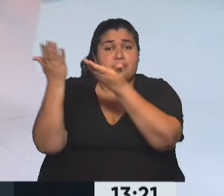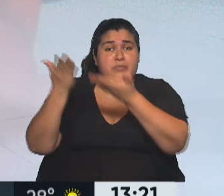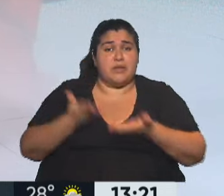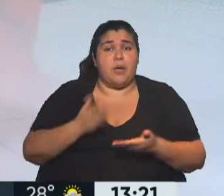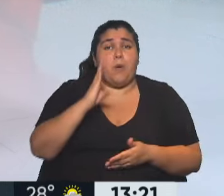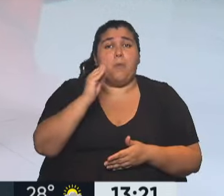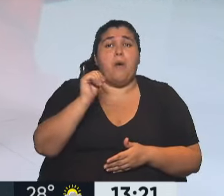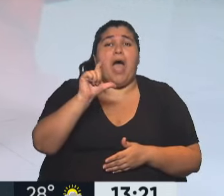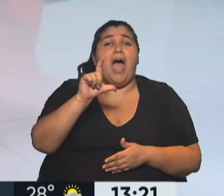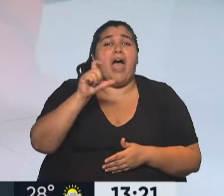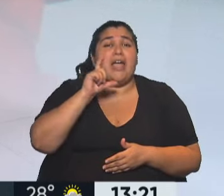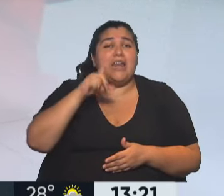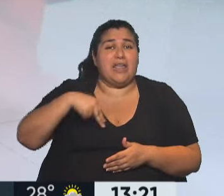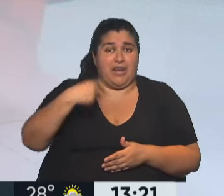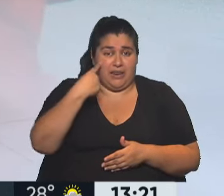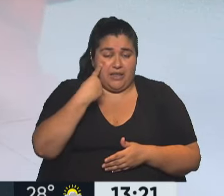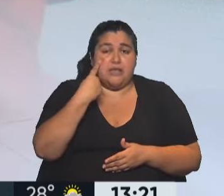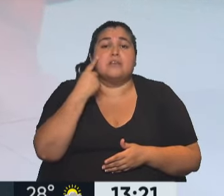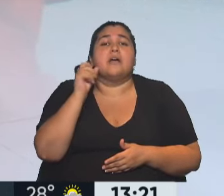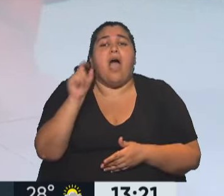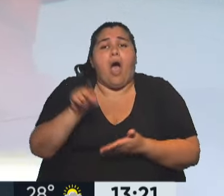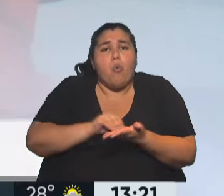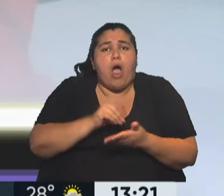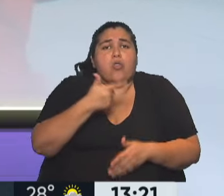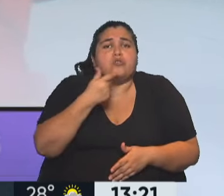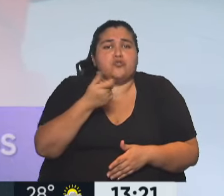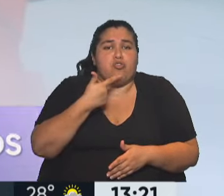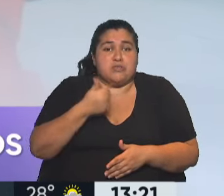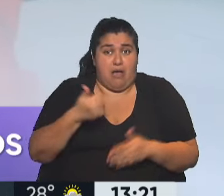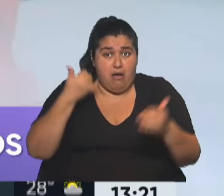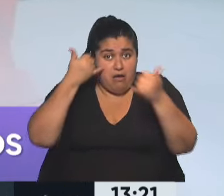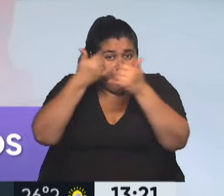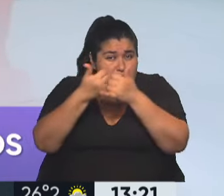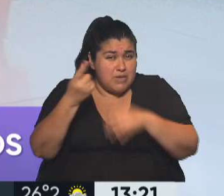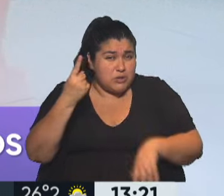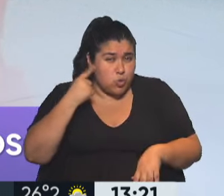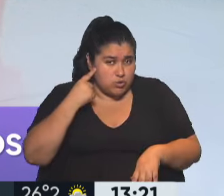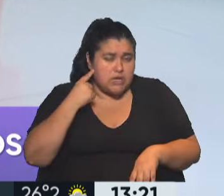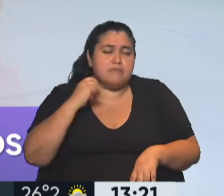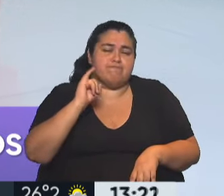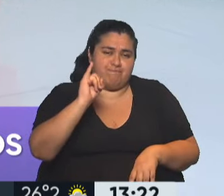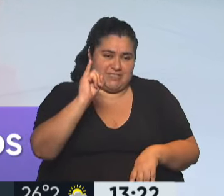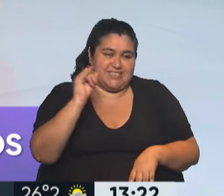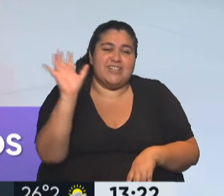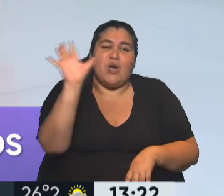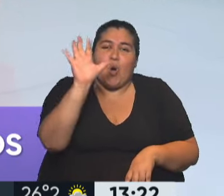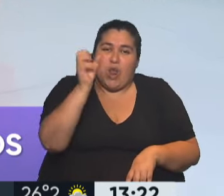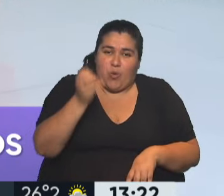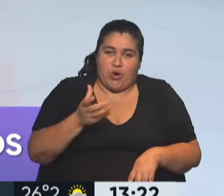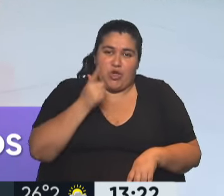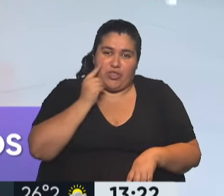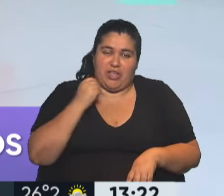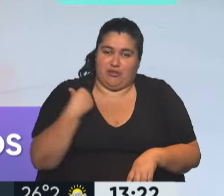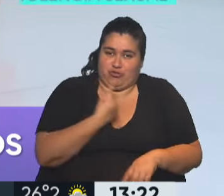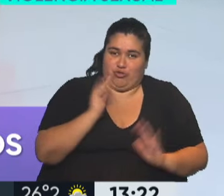Baclini. Él es el abogado de Sebastián Sosa. Doctor, ¿nos escucha? Sí, le estoy escuchando. Buenos días. ¿Qué tal? Lo